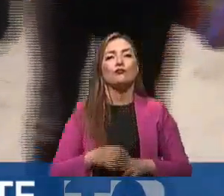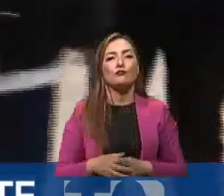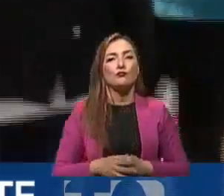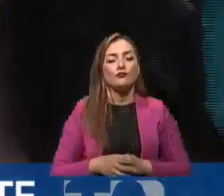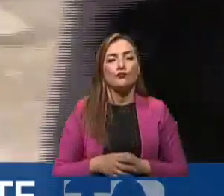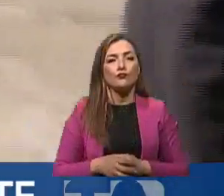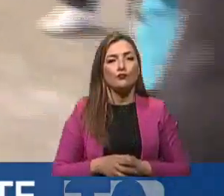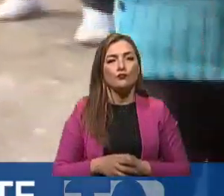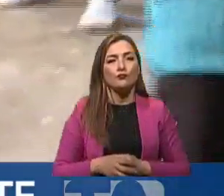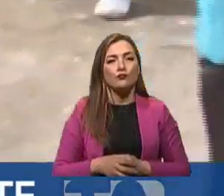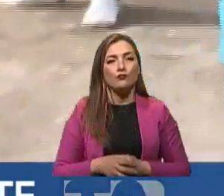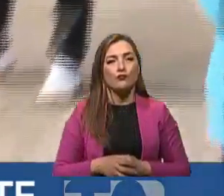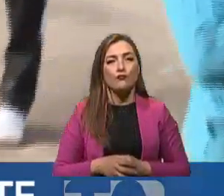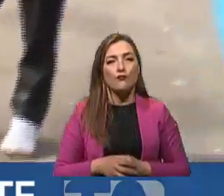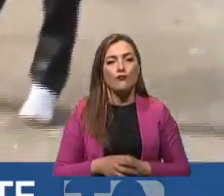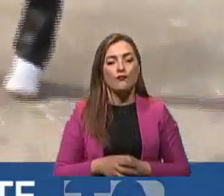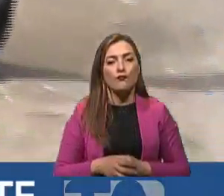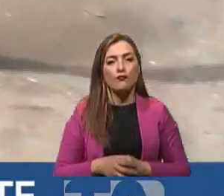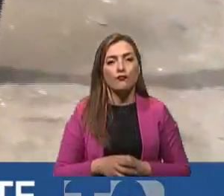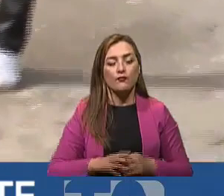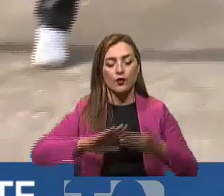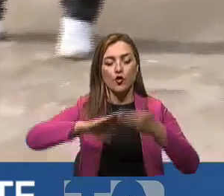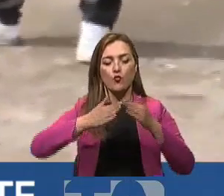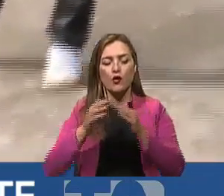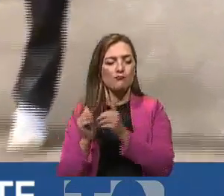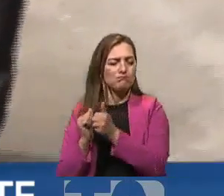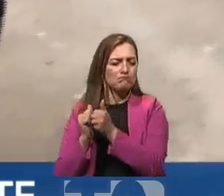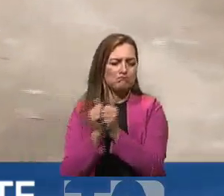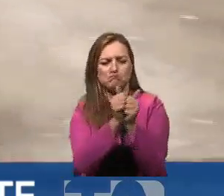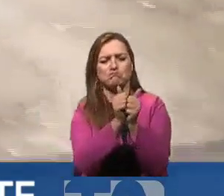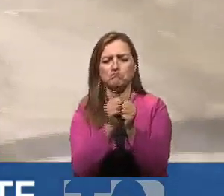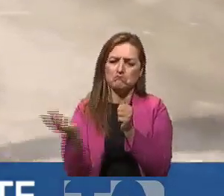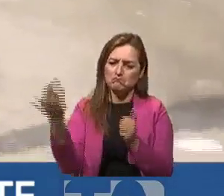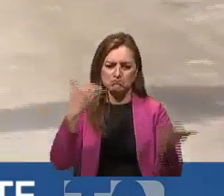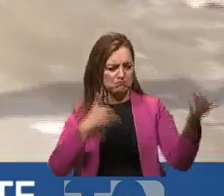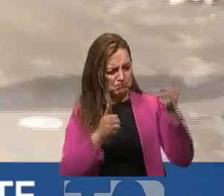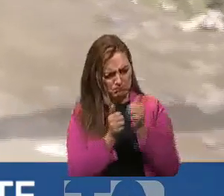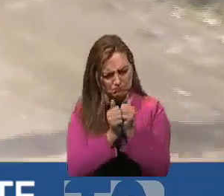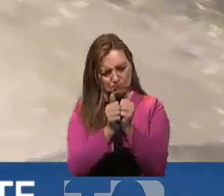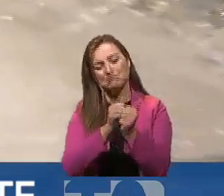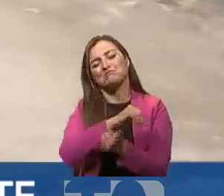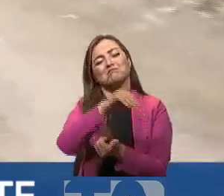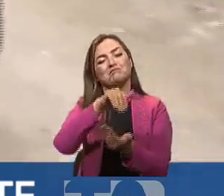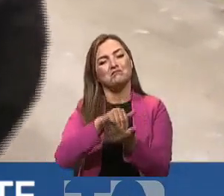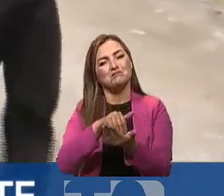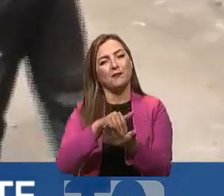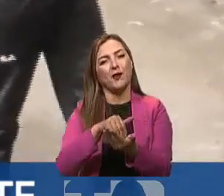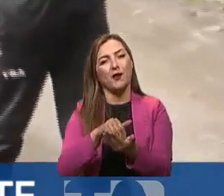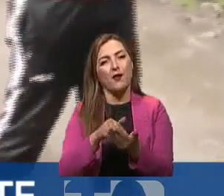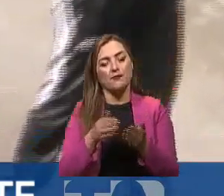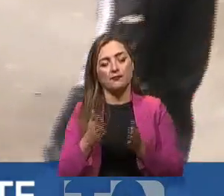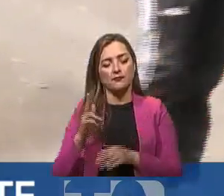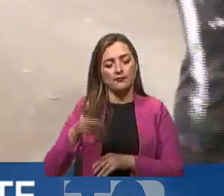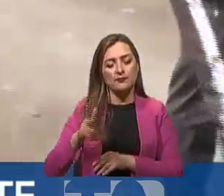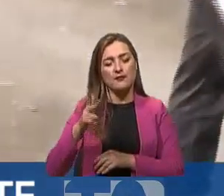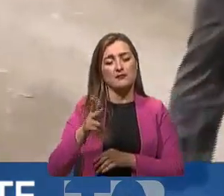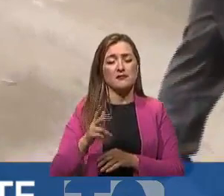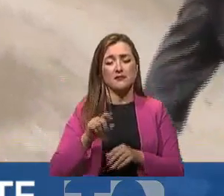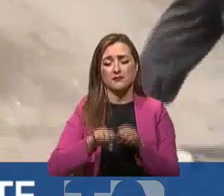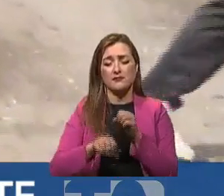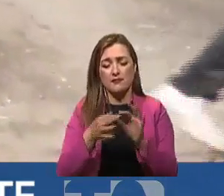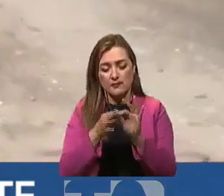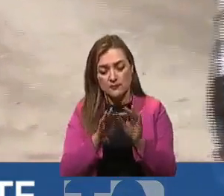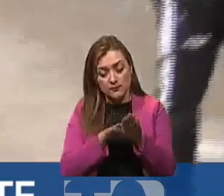este sentido es que la comunidad es muy unida, y toda la comunidad hemos transformado estas vías, hemos transformado estas